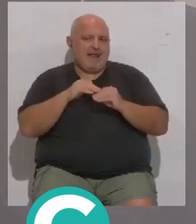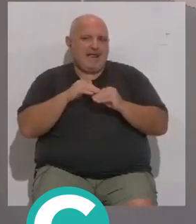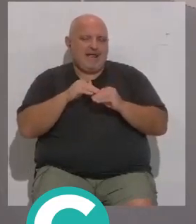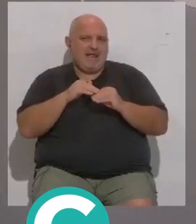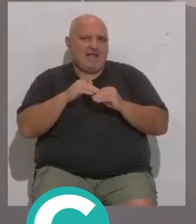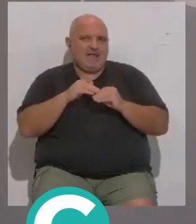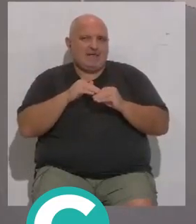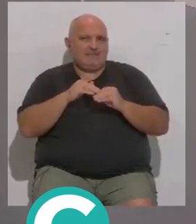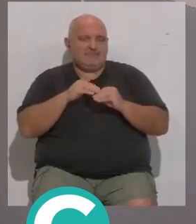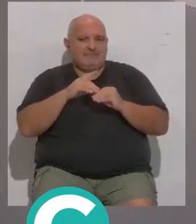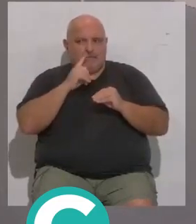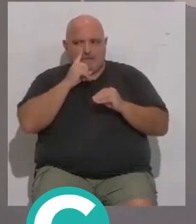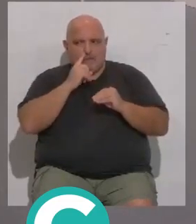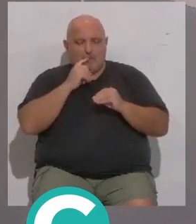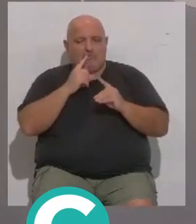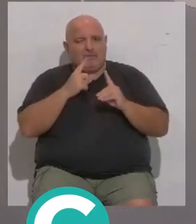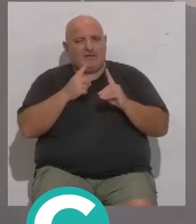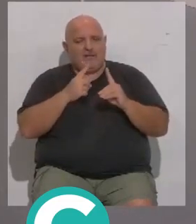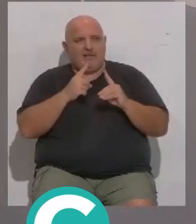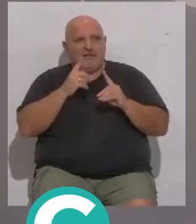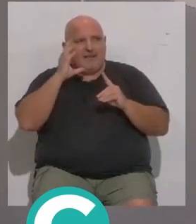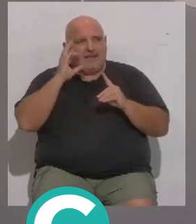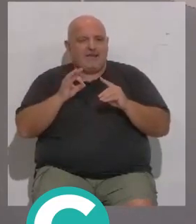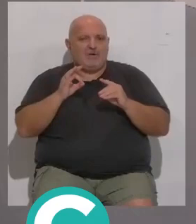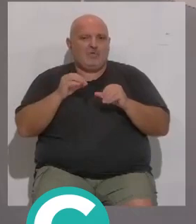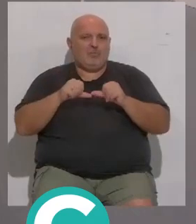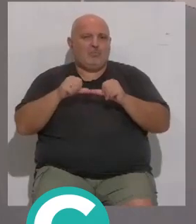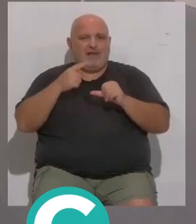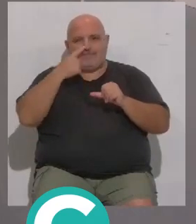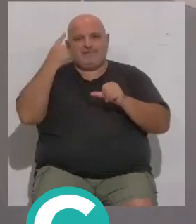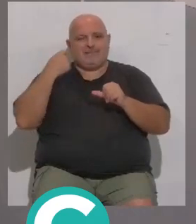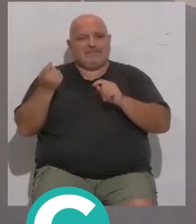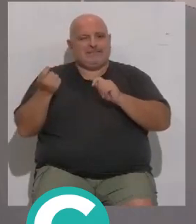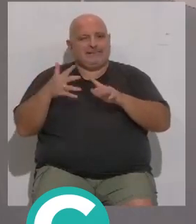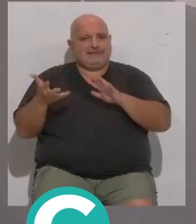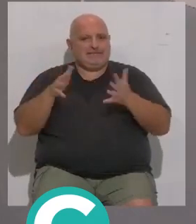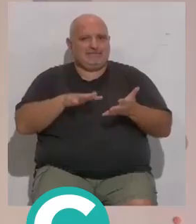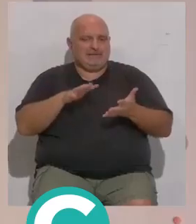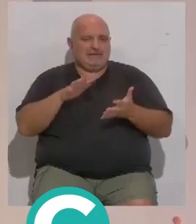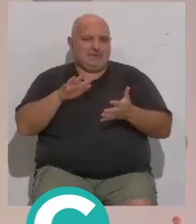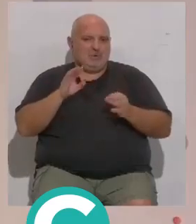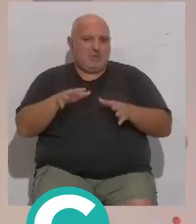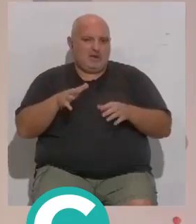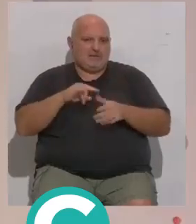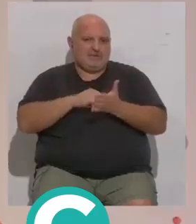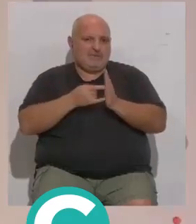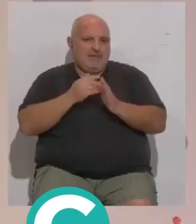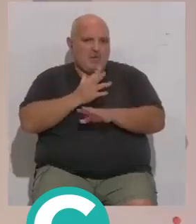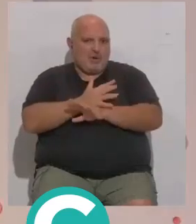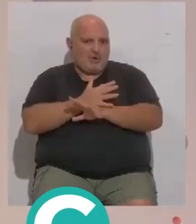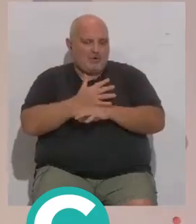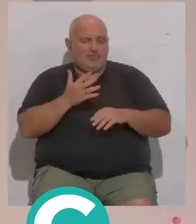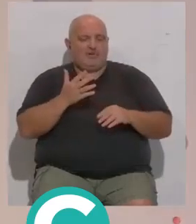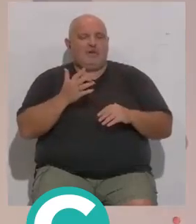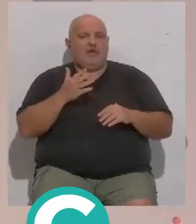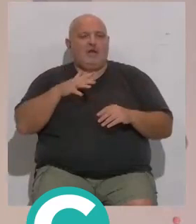para volver a creer en lo que se hizo la temporada pasada. Sí, como tú bien comentas, además dentro de las